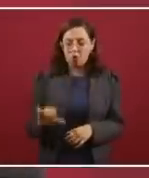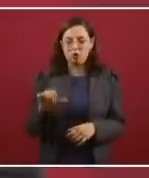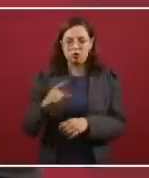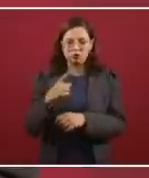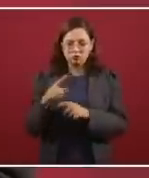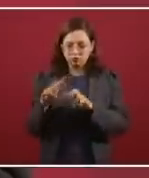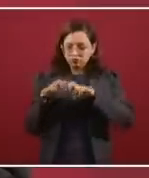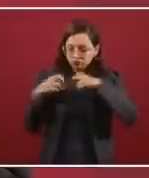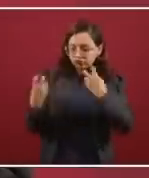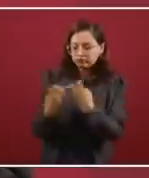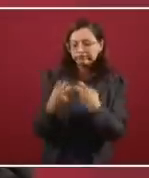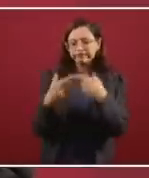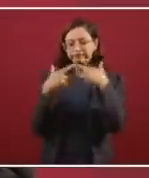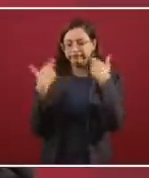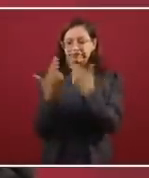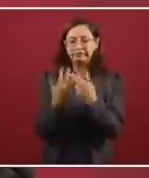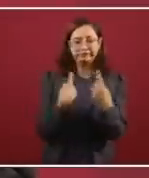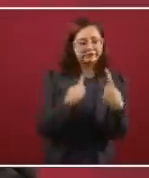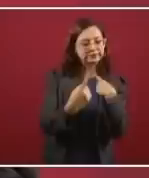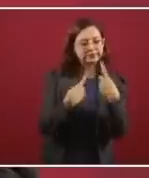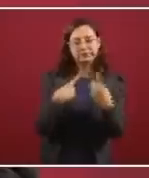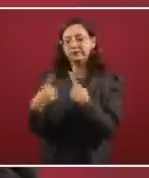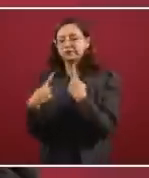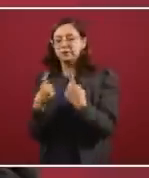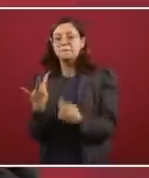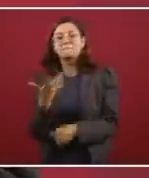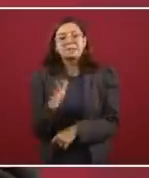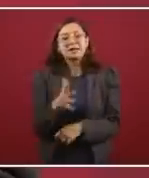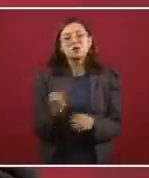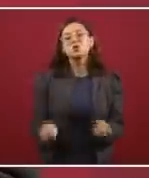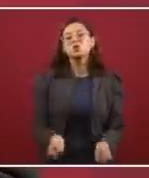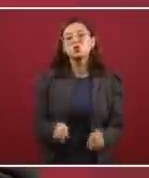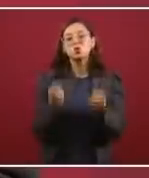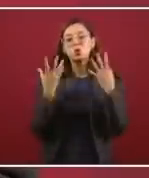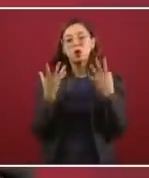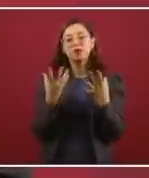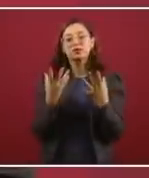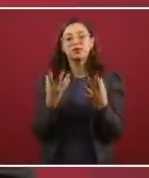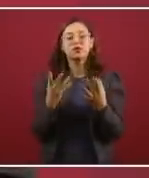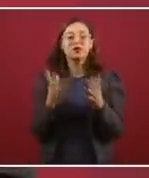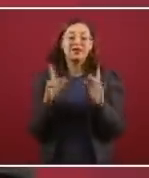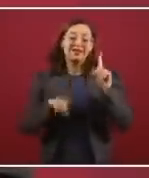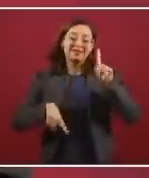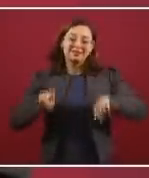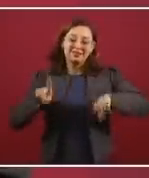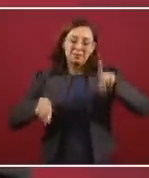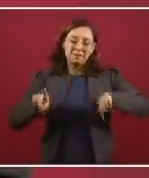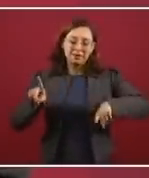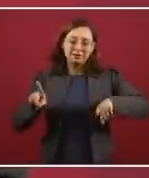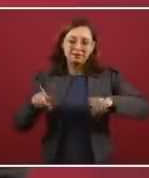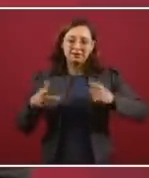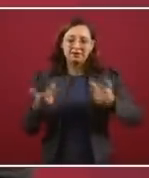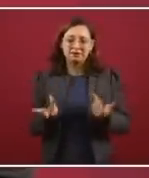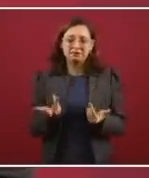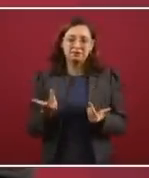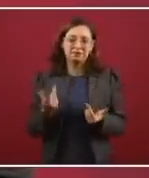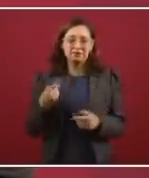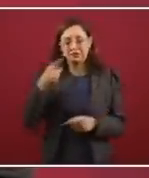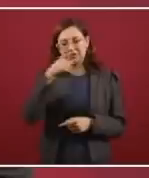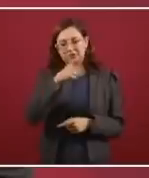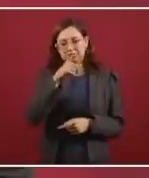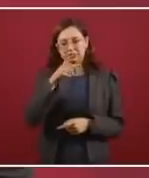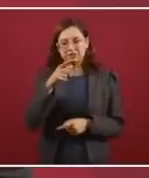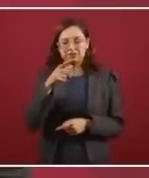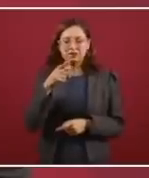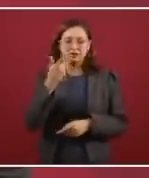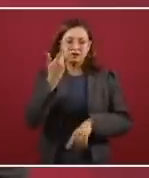tener pues la estimación específica de cuáles son los efectos, dependiendo cómo esté formulada la resolución de la Suprema Corte